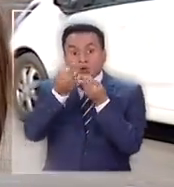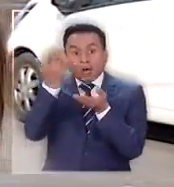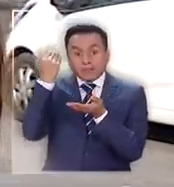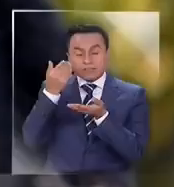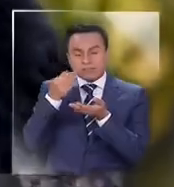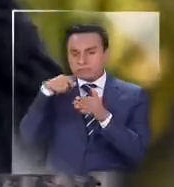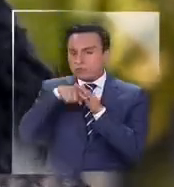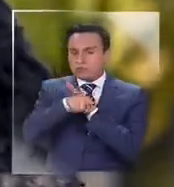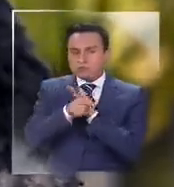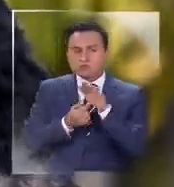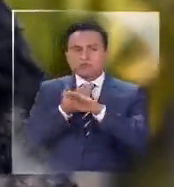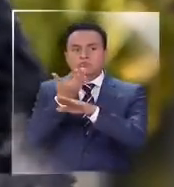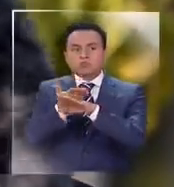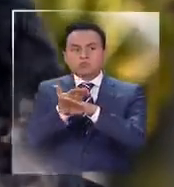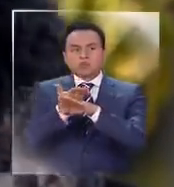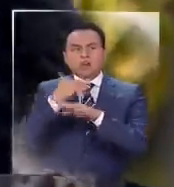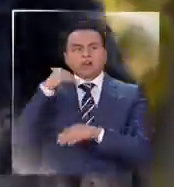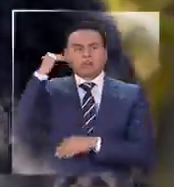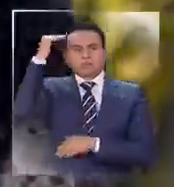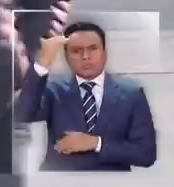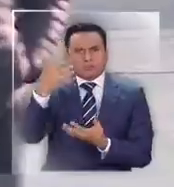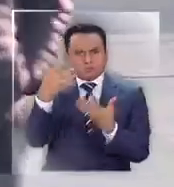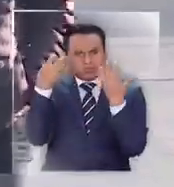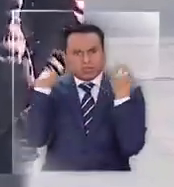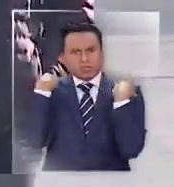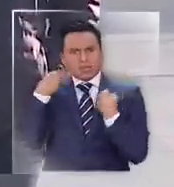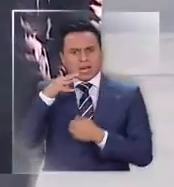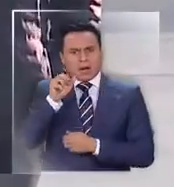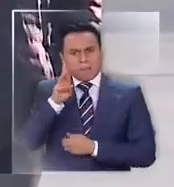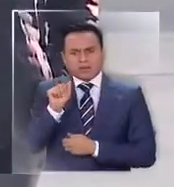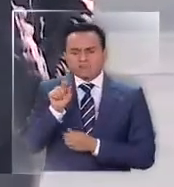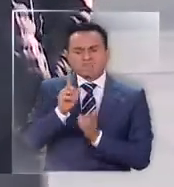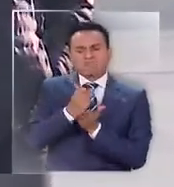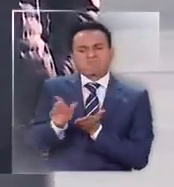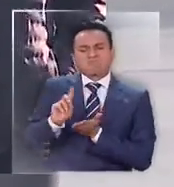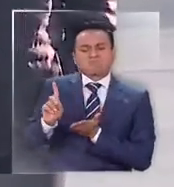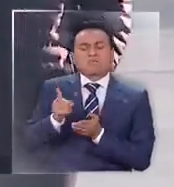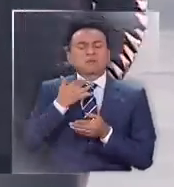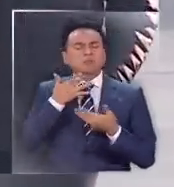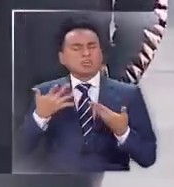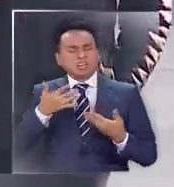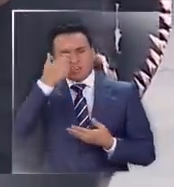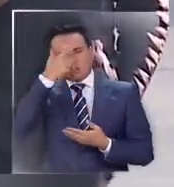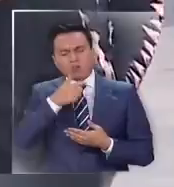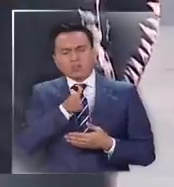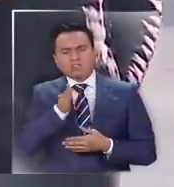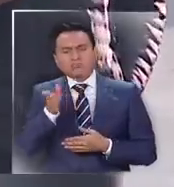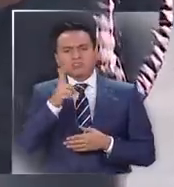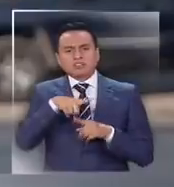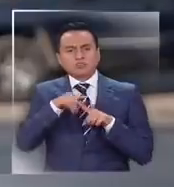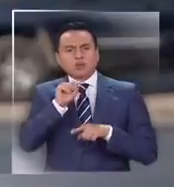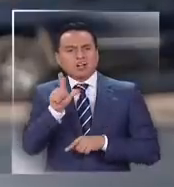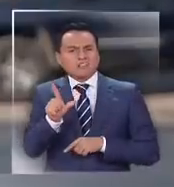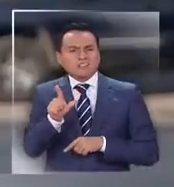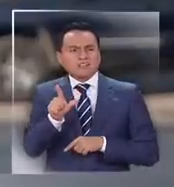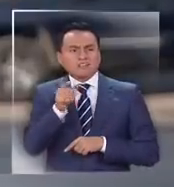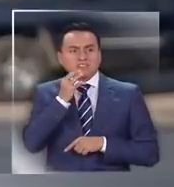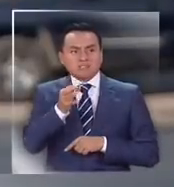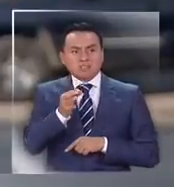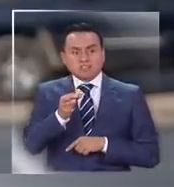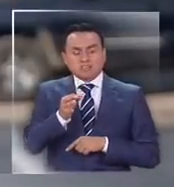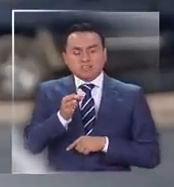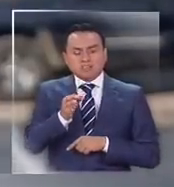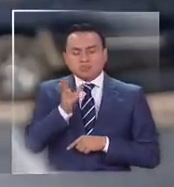más allá, su solicitud de ser el adulto responsable de Ámbar fue desechada, dice, por su orientación sexual. Diciendo que no